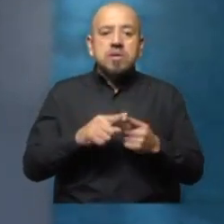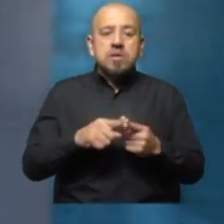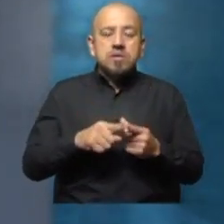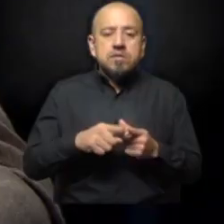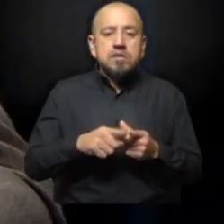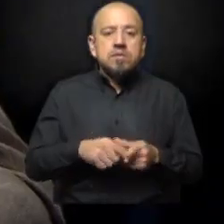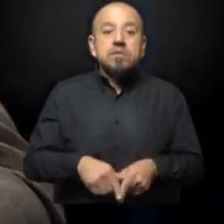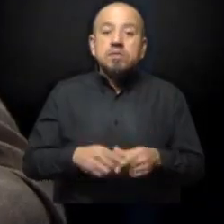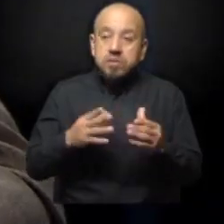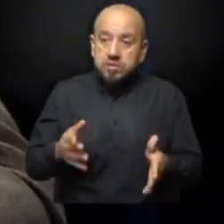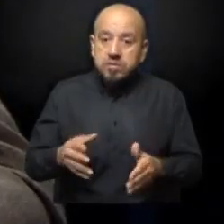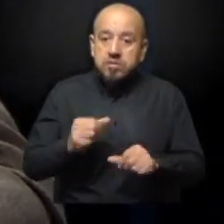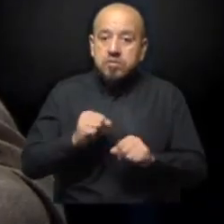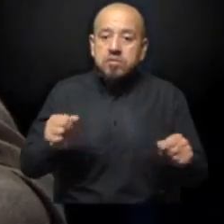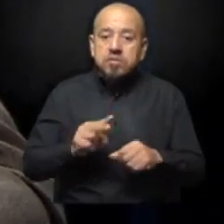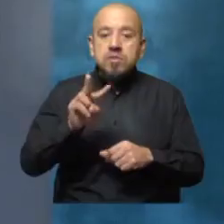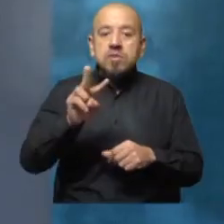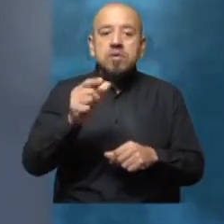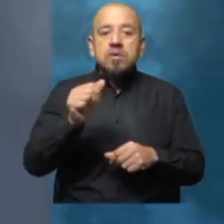y te dio por lo menos